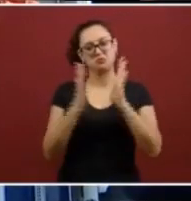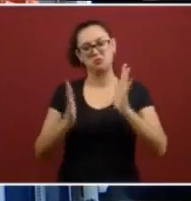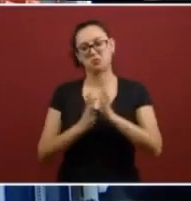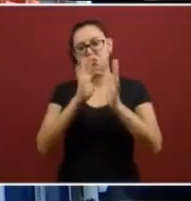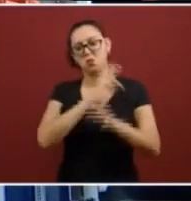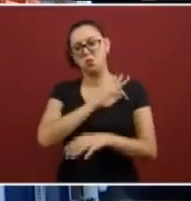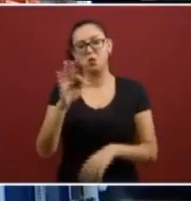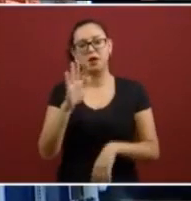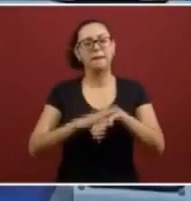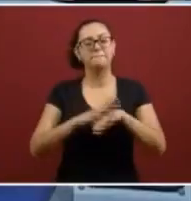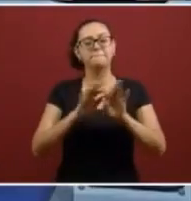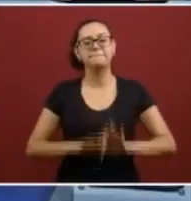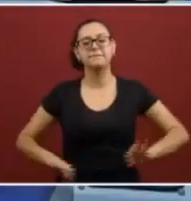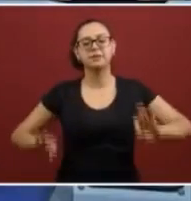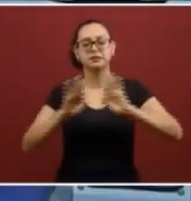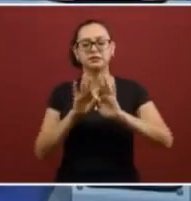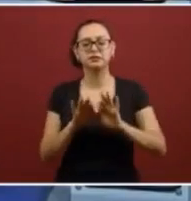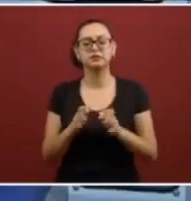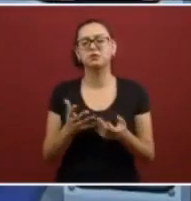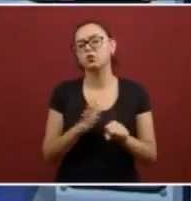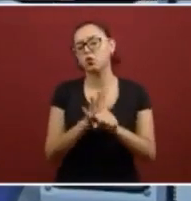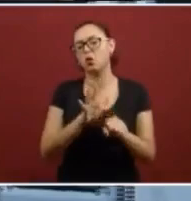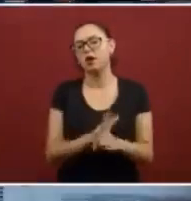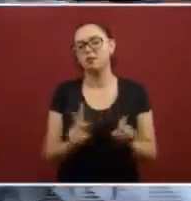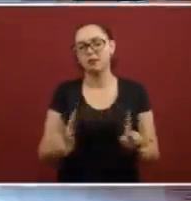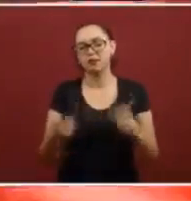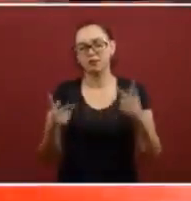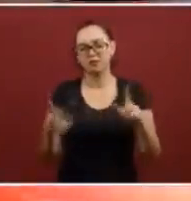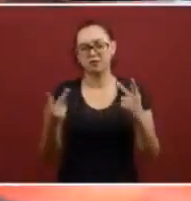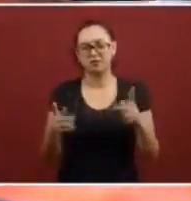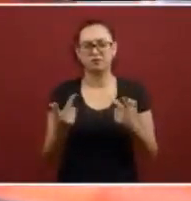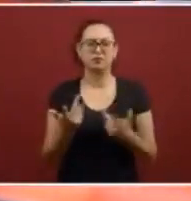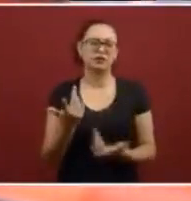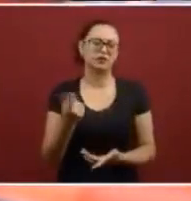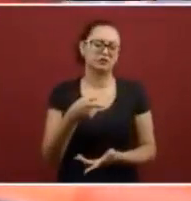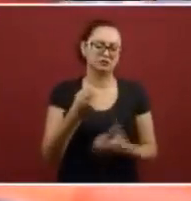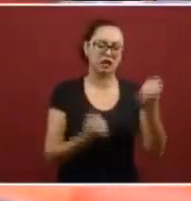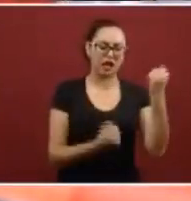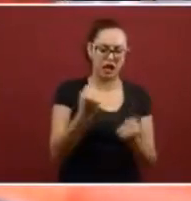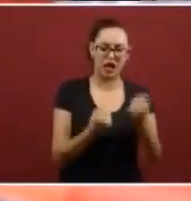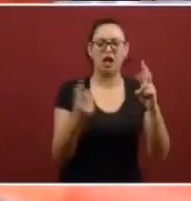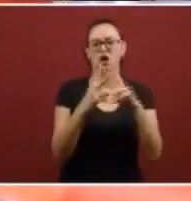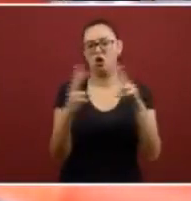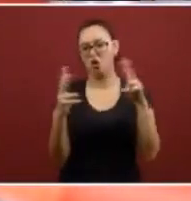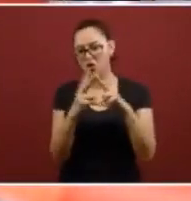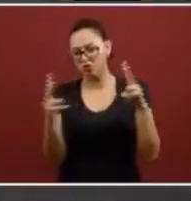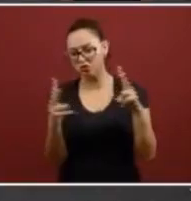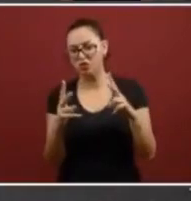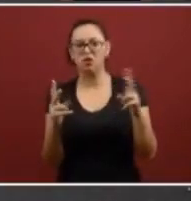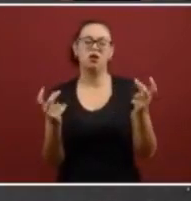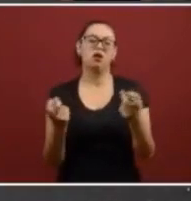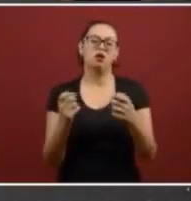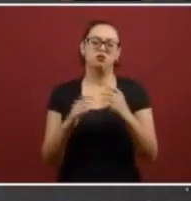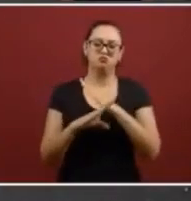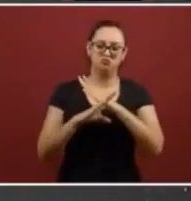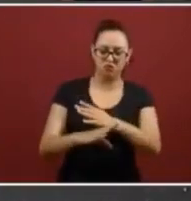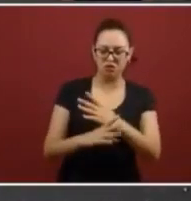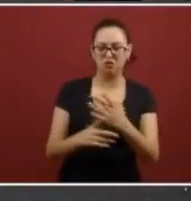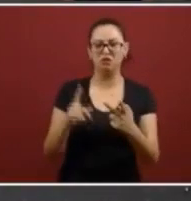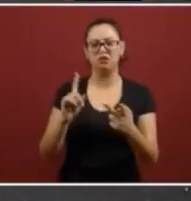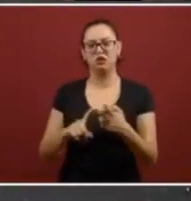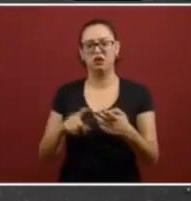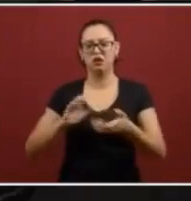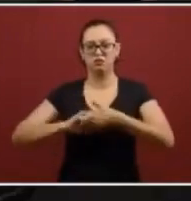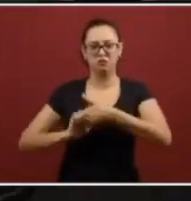Lo más destacado que vamos a The vender, most a grosso modo, important, vehículos, camionetas blindadas, lots of tractocamiones y